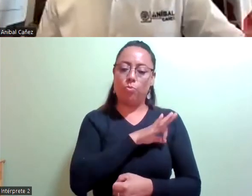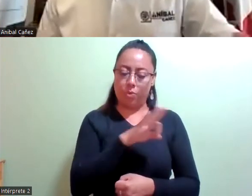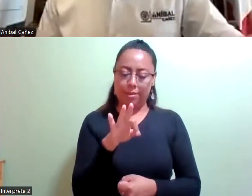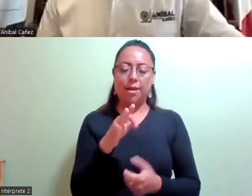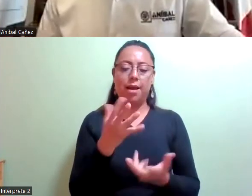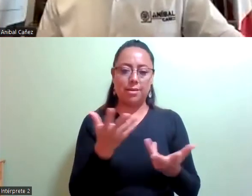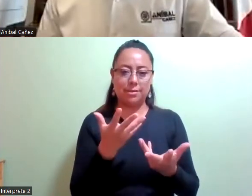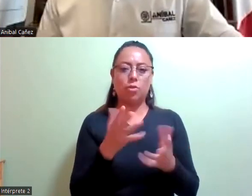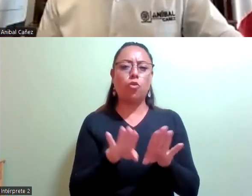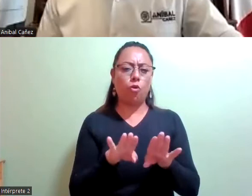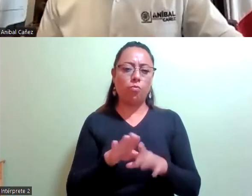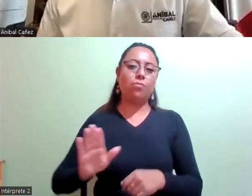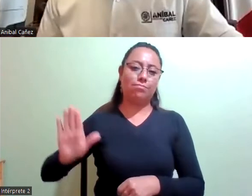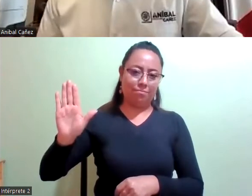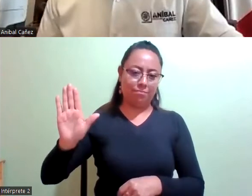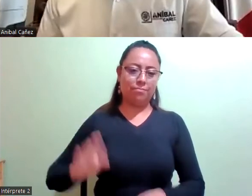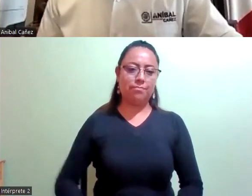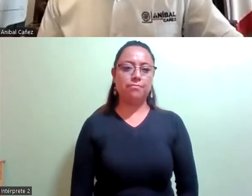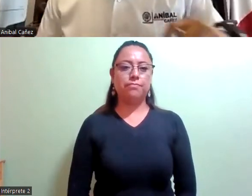Nos saltamos.